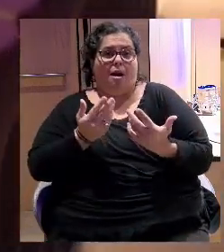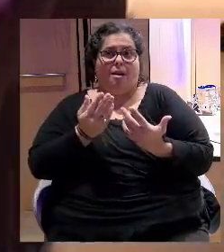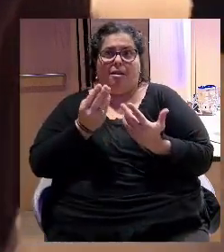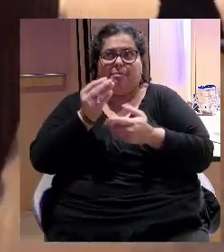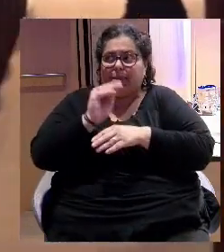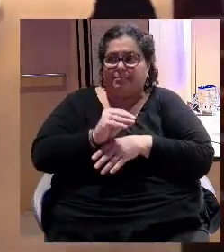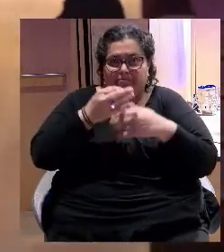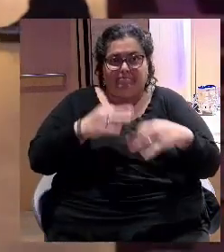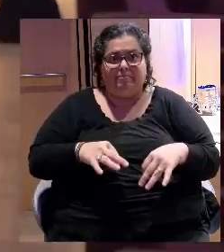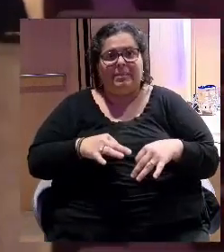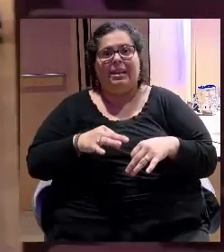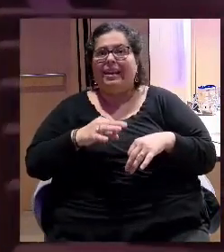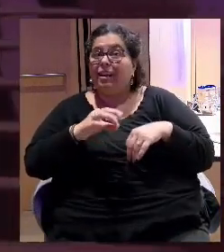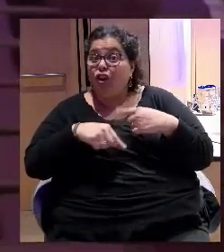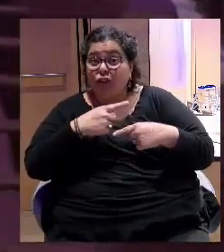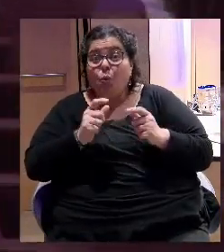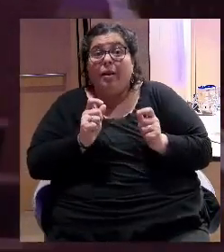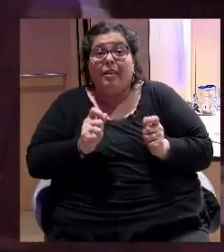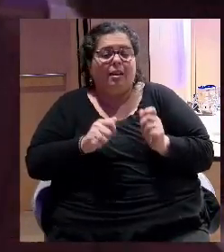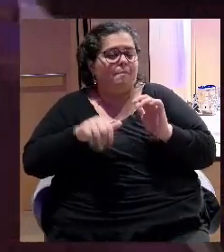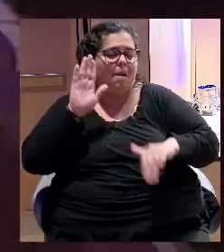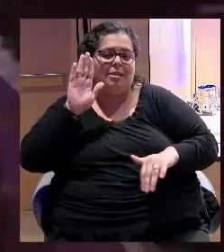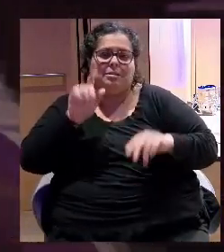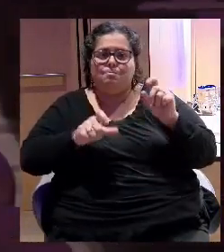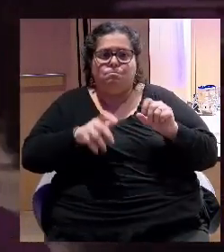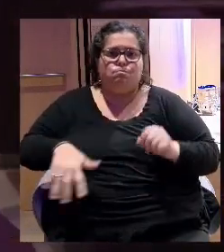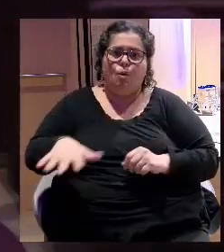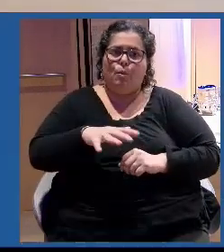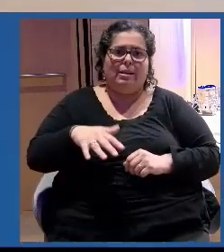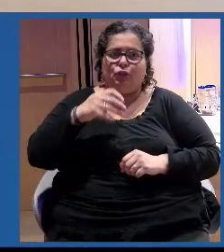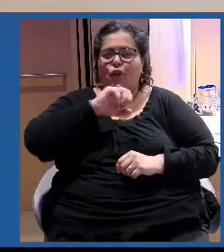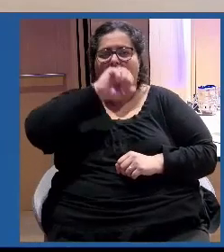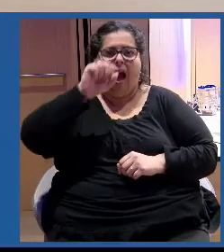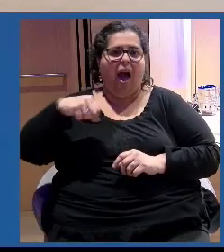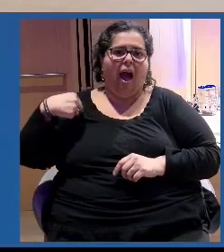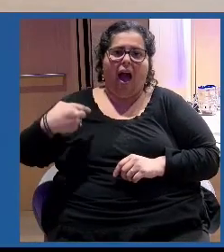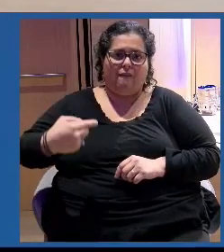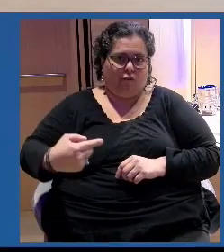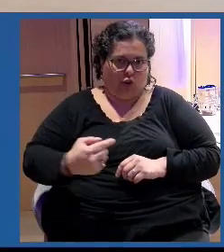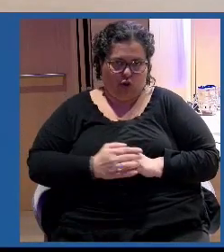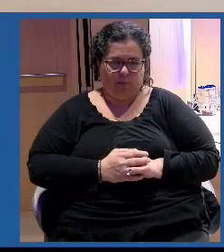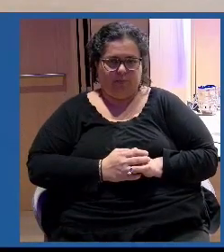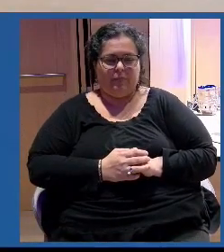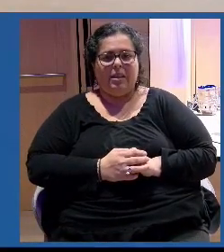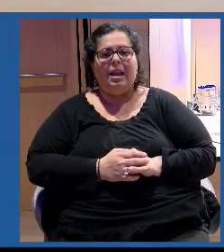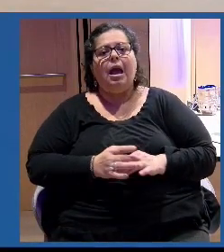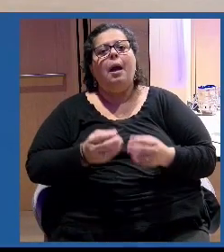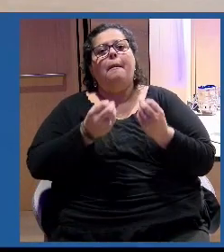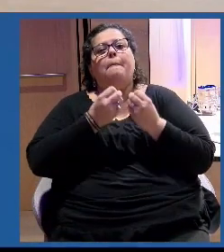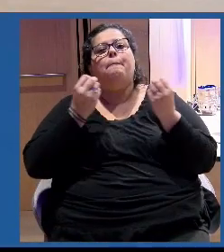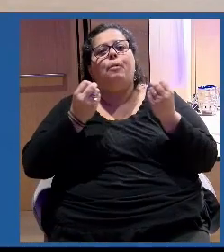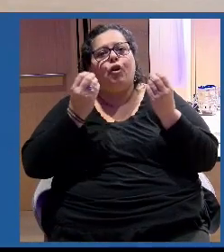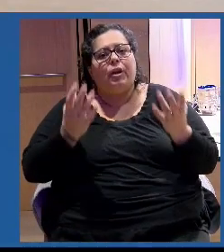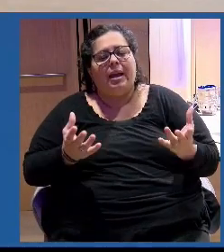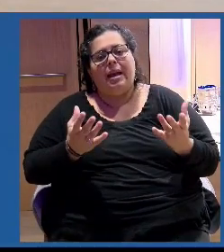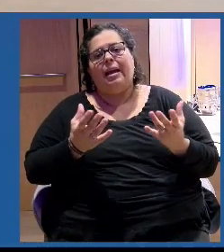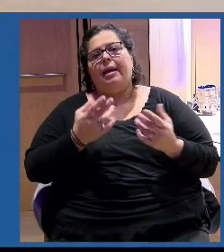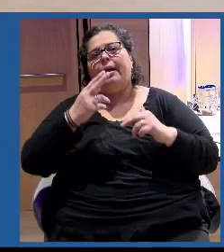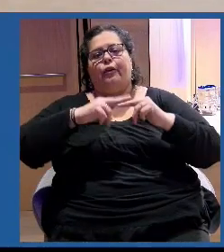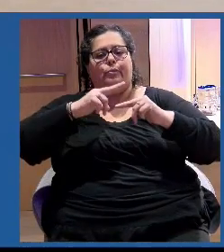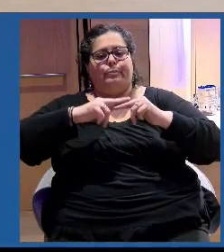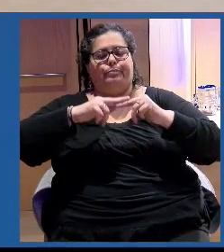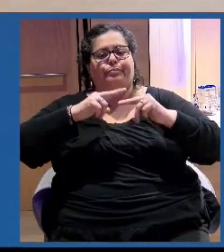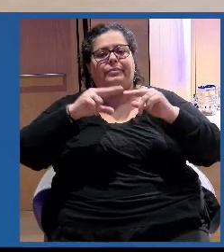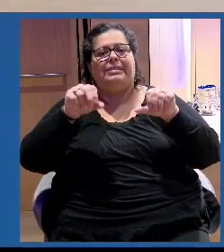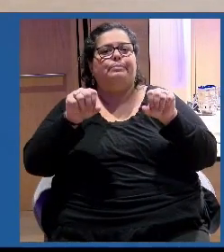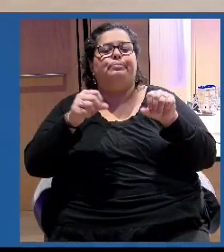liderando territorios afro, con población mayoritariamente afro. ¿Por qué la conectividad a Internet, por